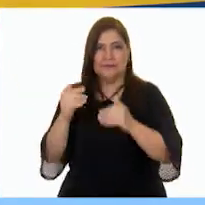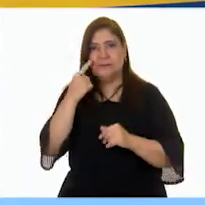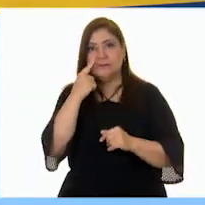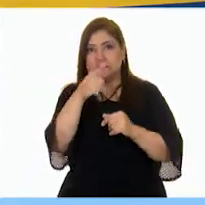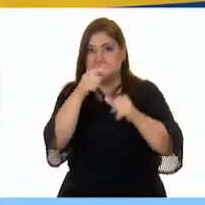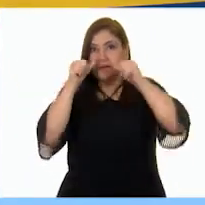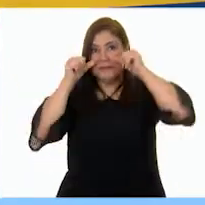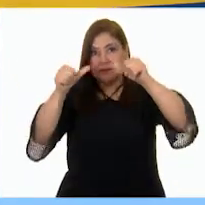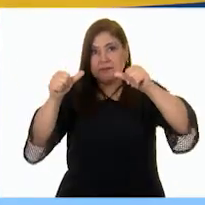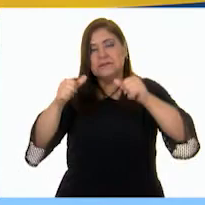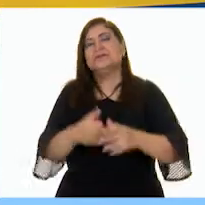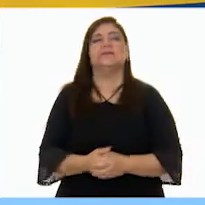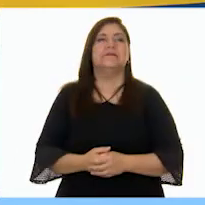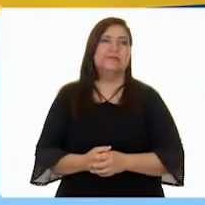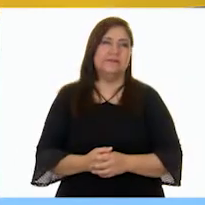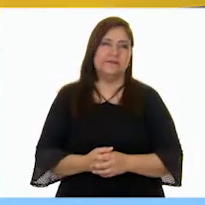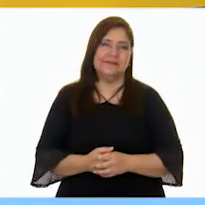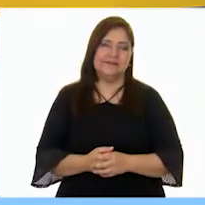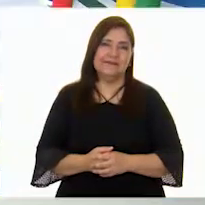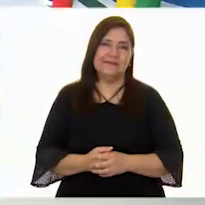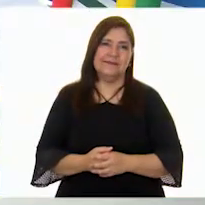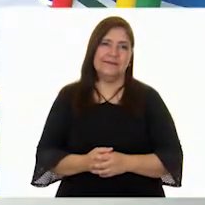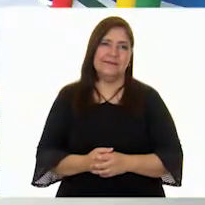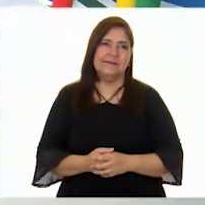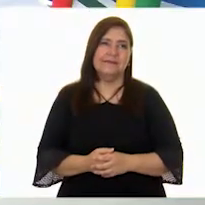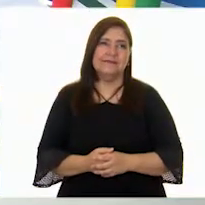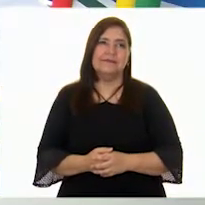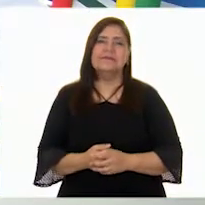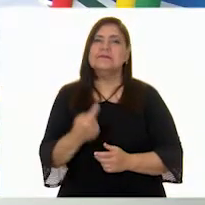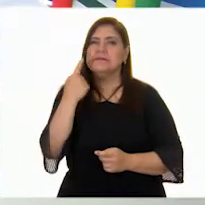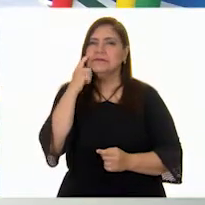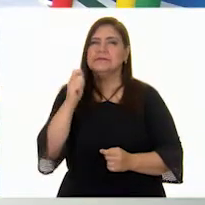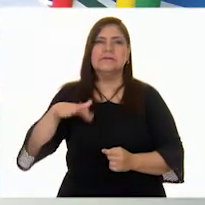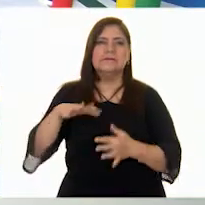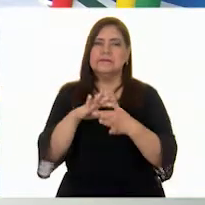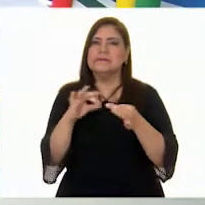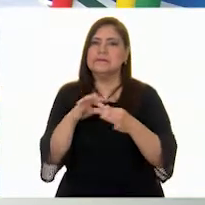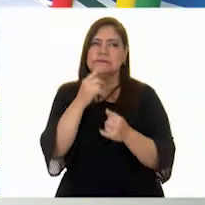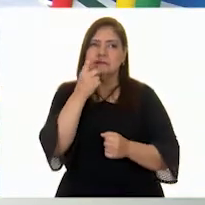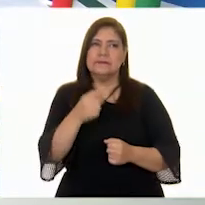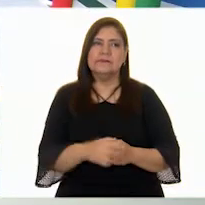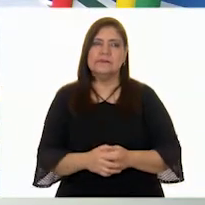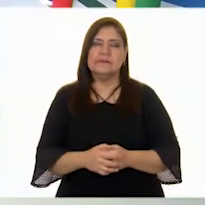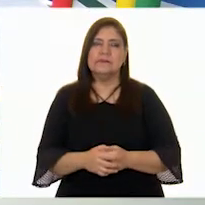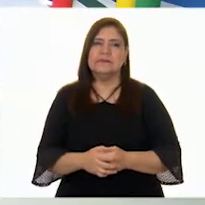Pongan mucha atención. Entonces, dijimos que son